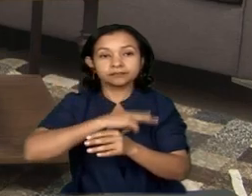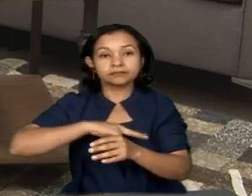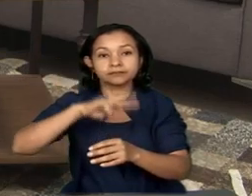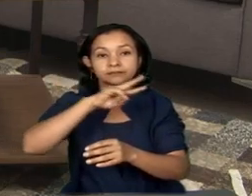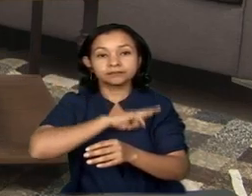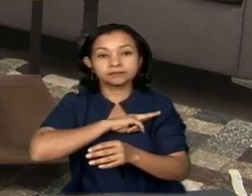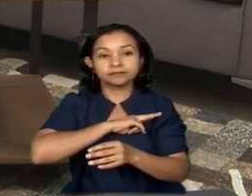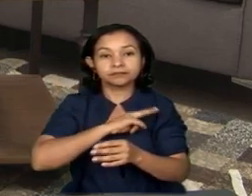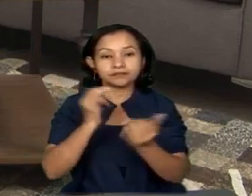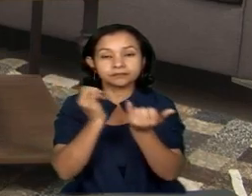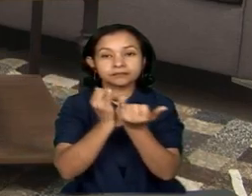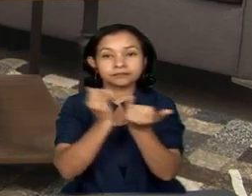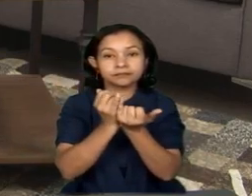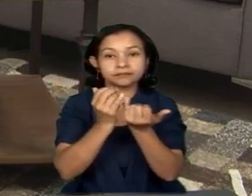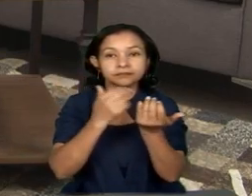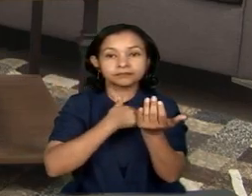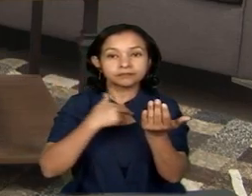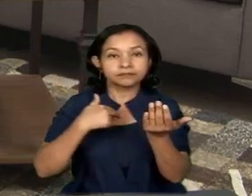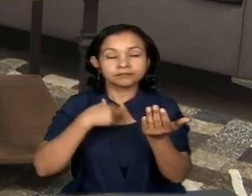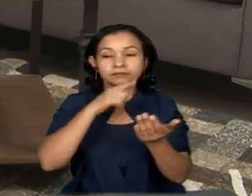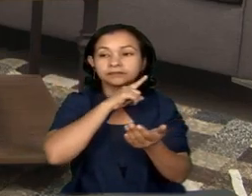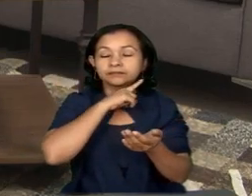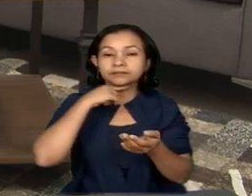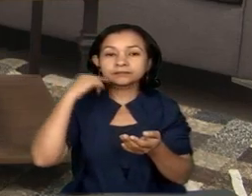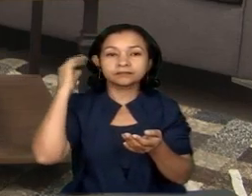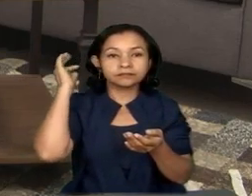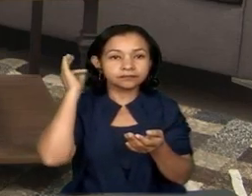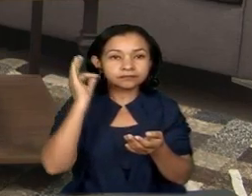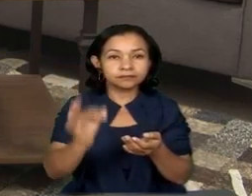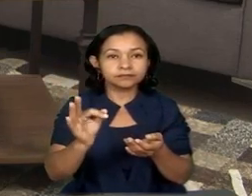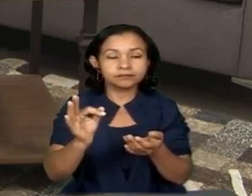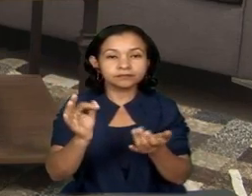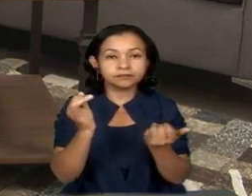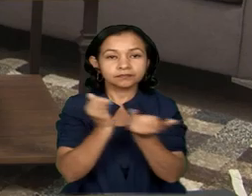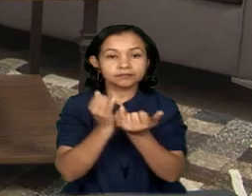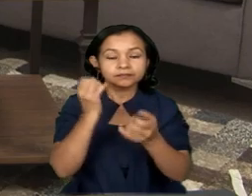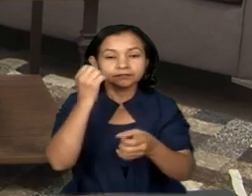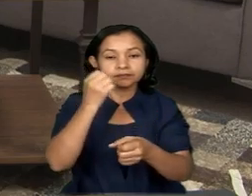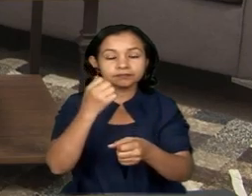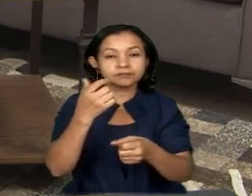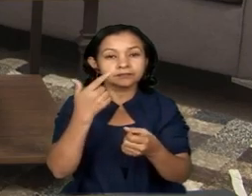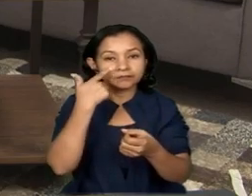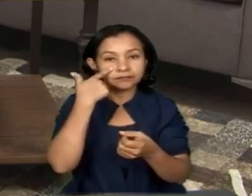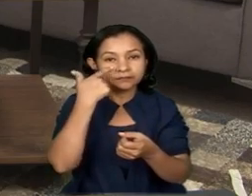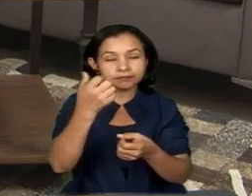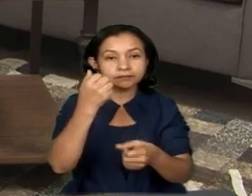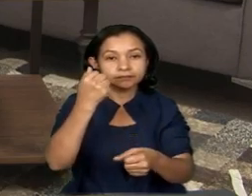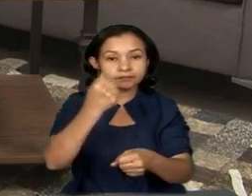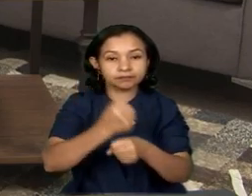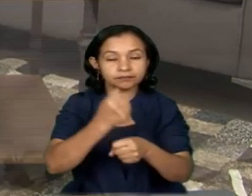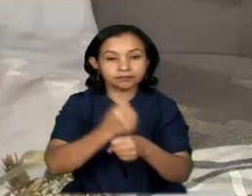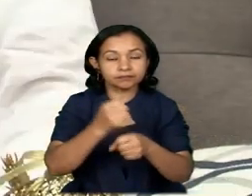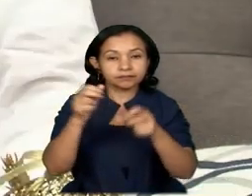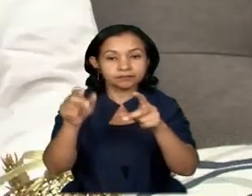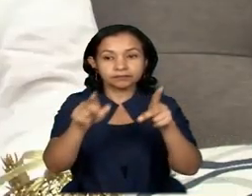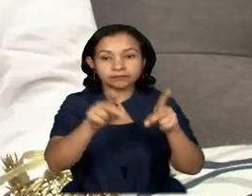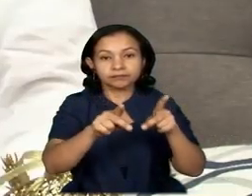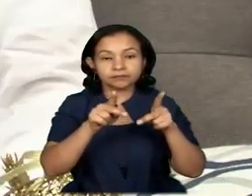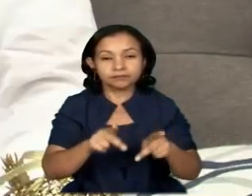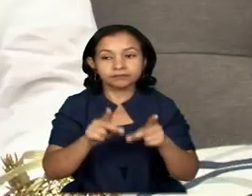uso de las tecnologías. Lo que estamos seguros es que tenemos que reconocer que esta generación